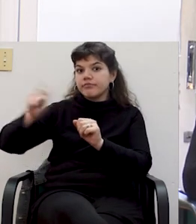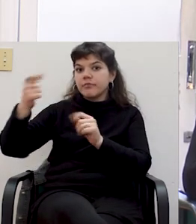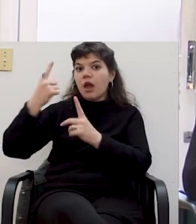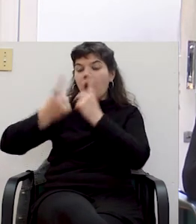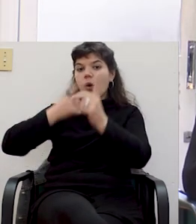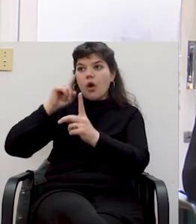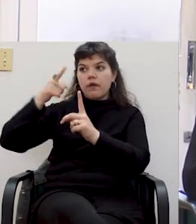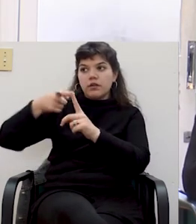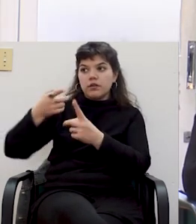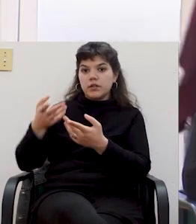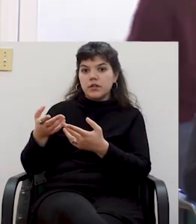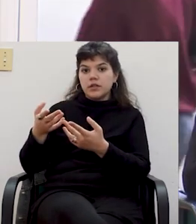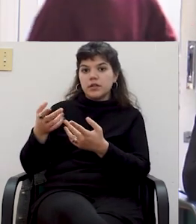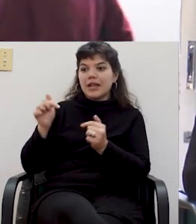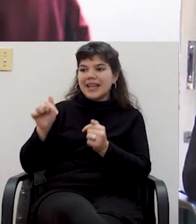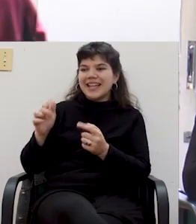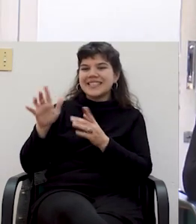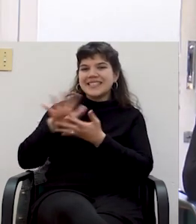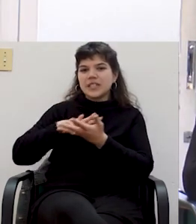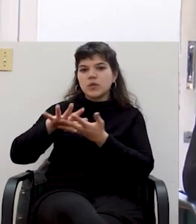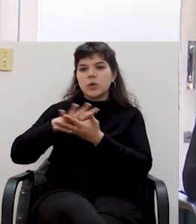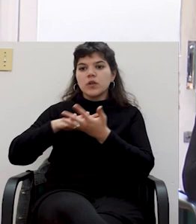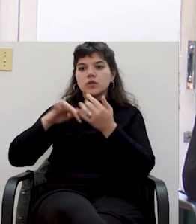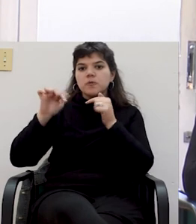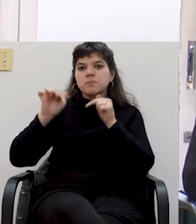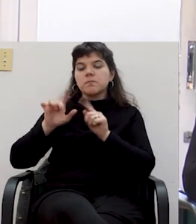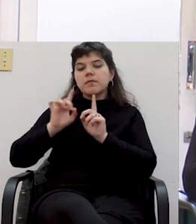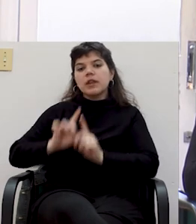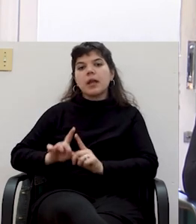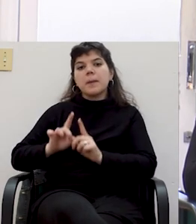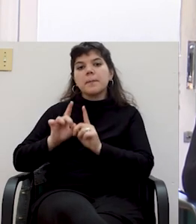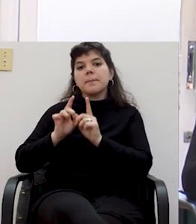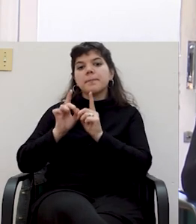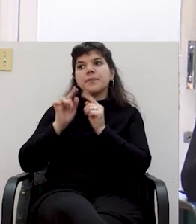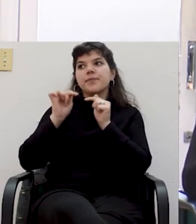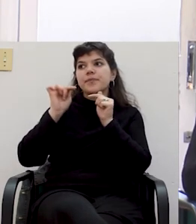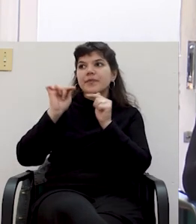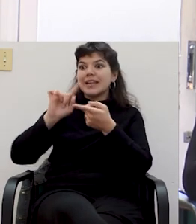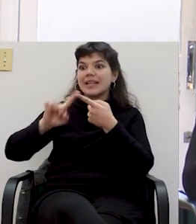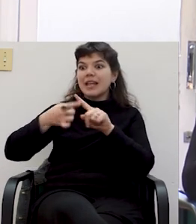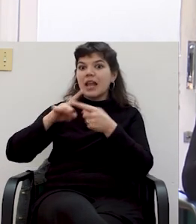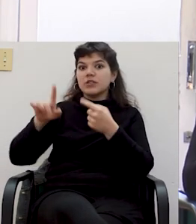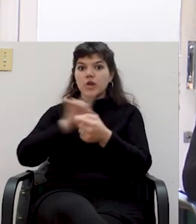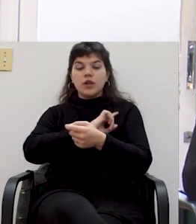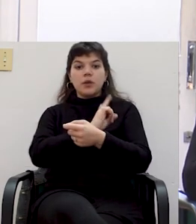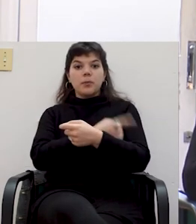objetivos. El asunto es también cuando esas relaciones de